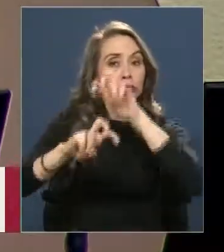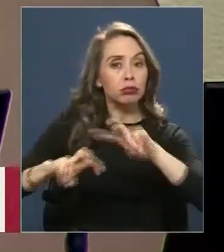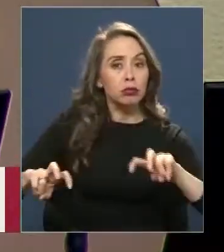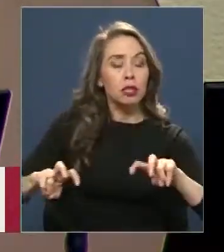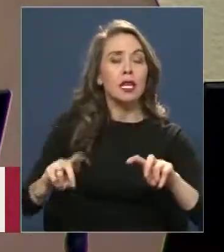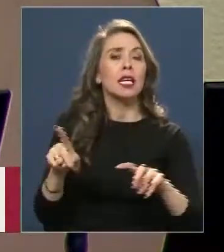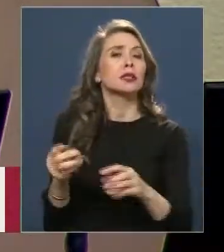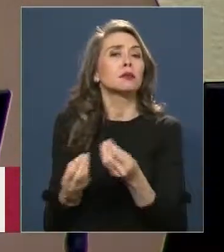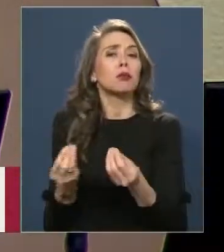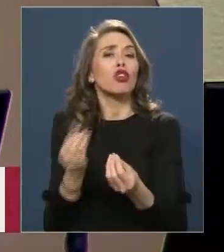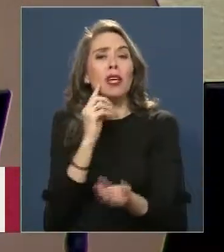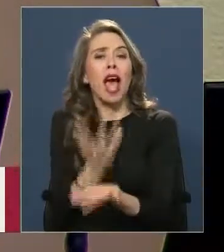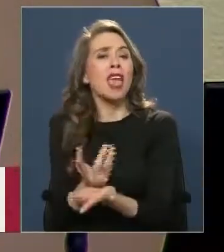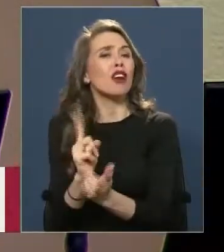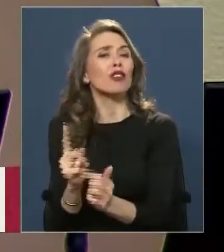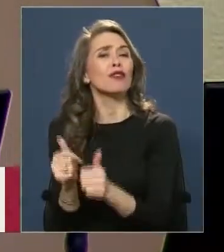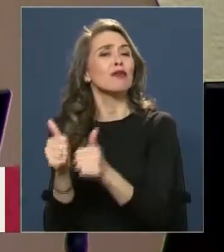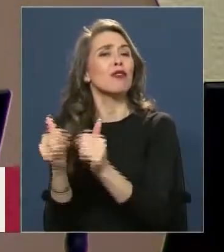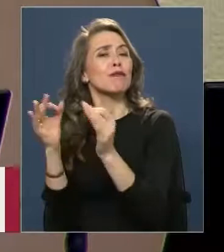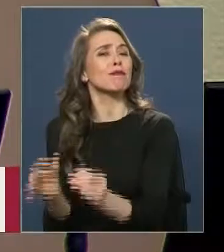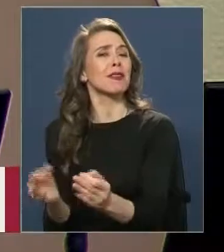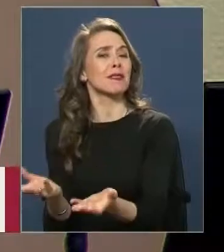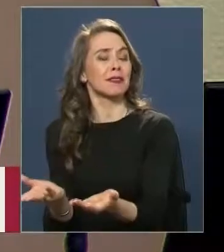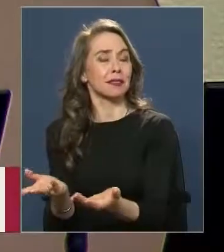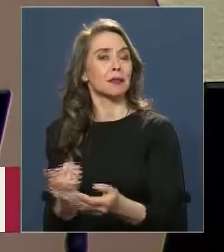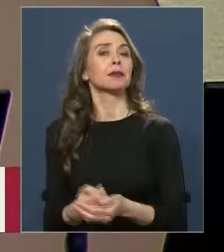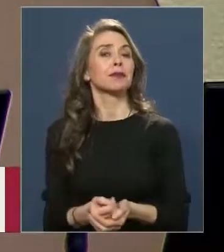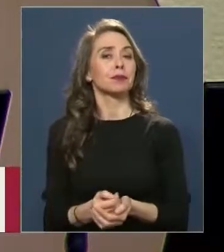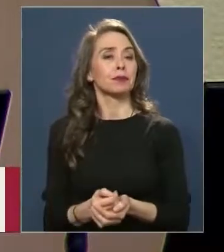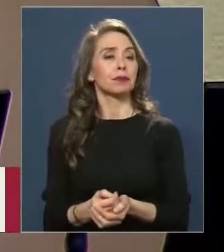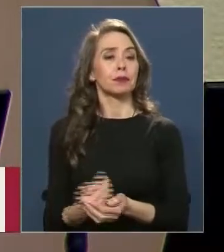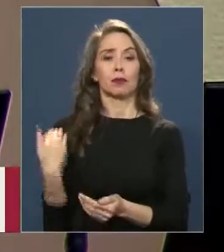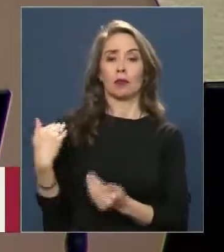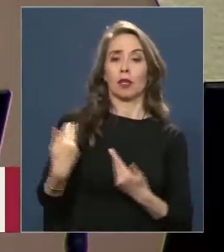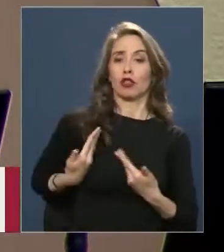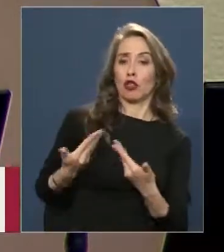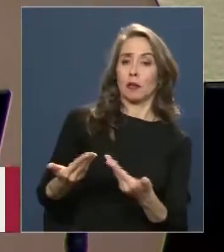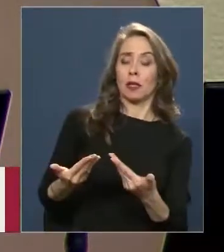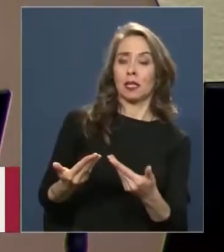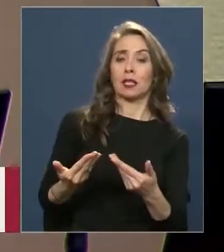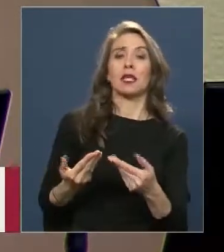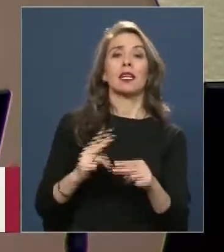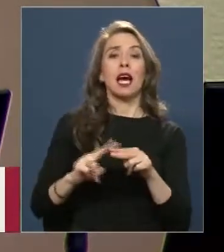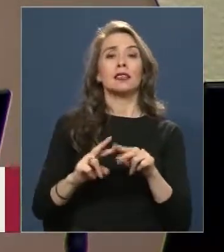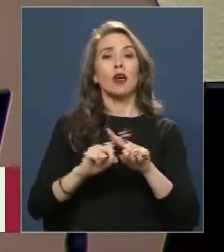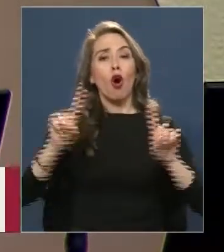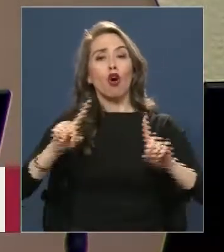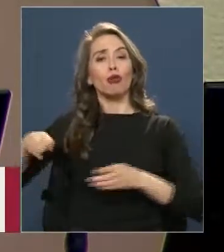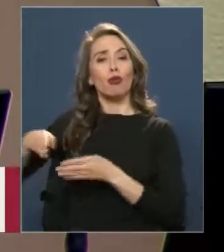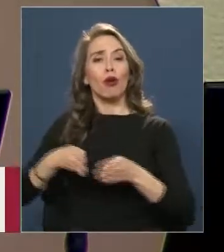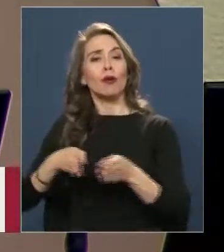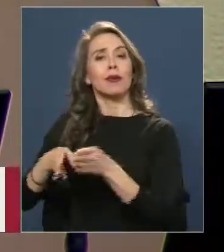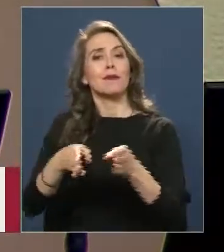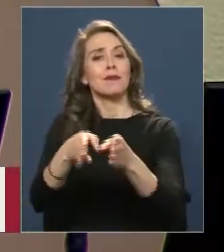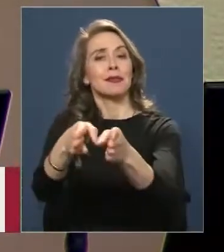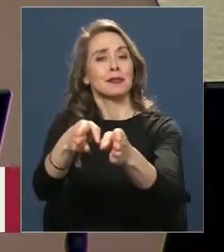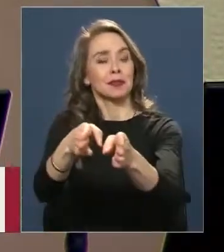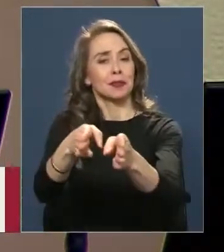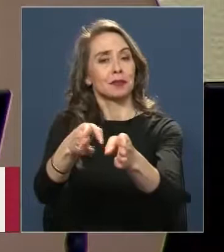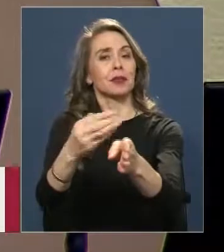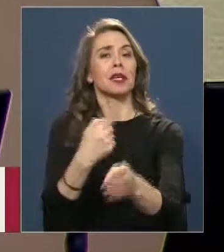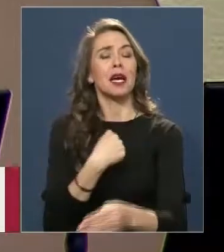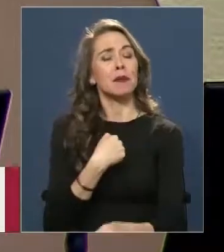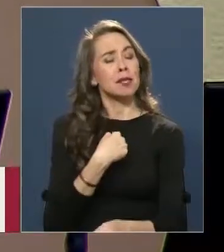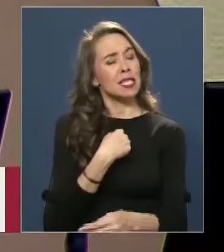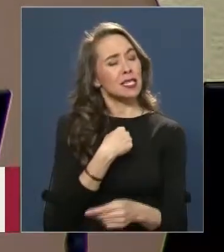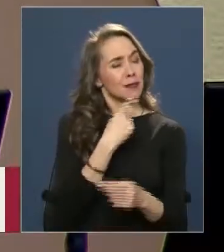como corresponde. Y en eso la invitación es recorrer un camino distinto. Porque a mí me